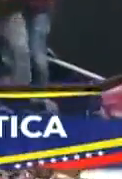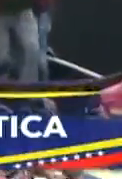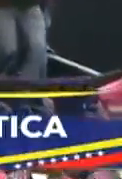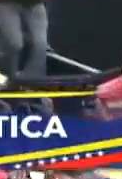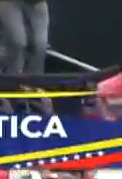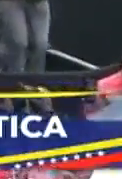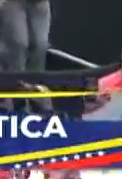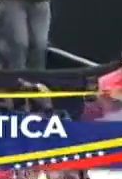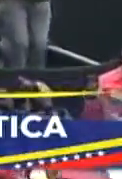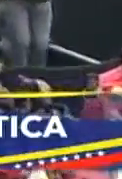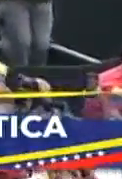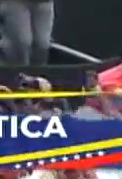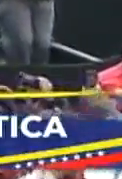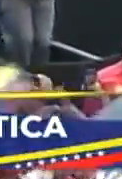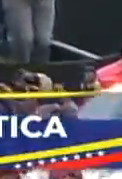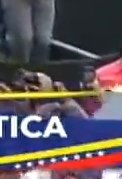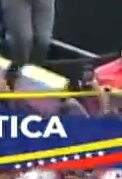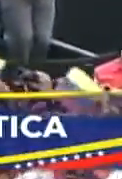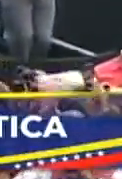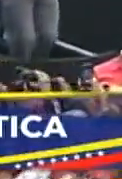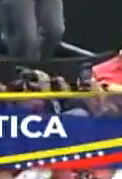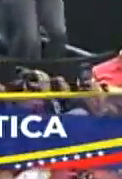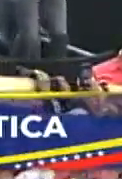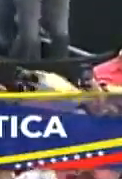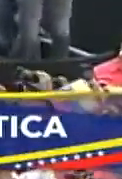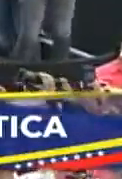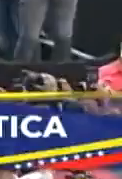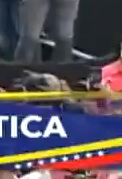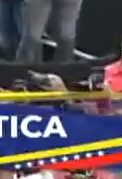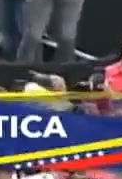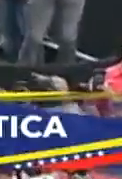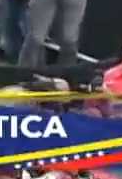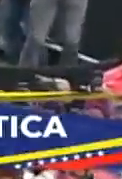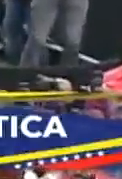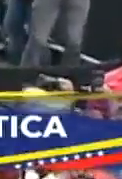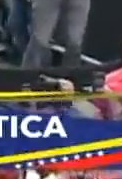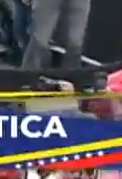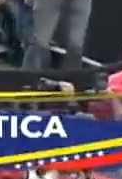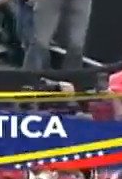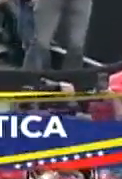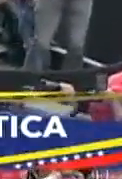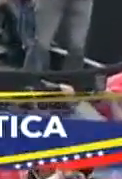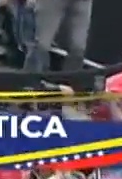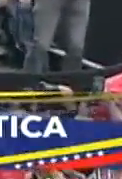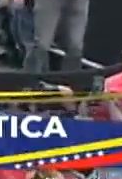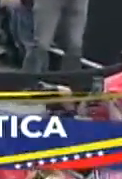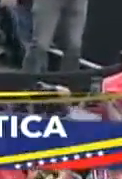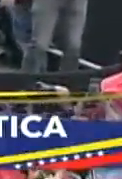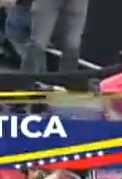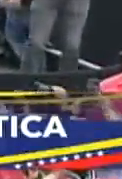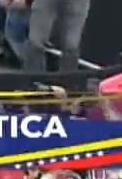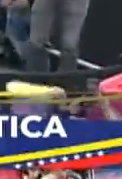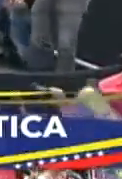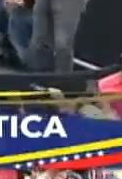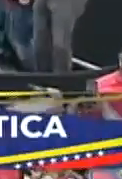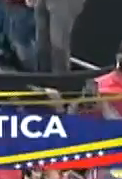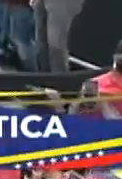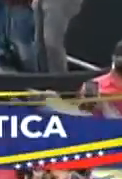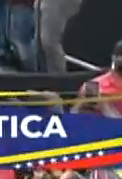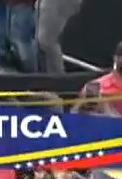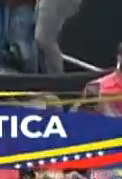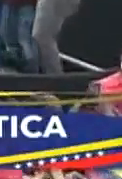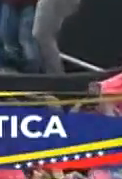alegría. Se acompaña también el presidente de la República, de la primera combatiente y diputada de la Asamblea Nacional, doctora Cilia Flores de